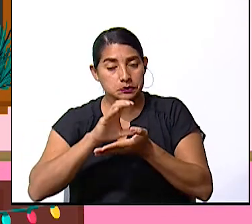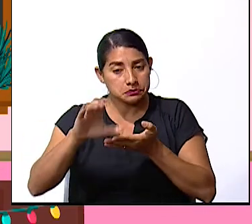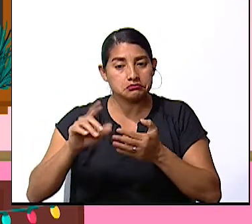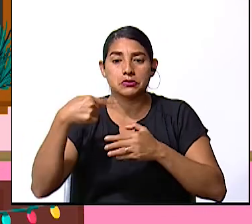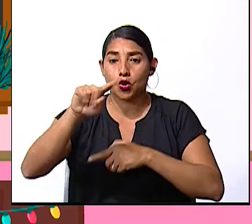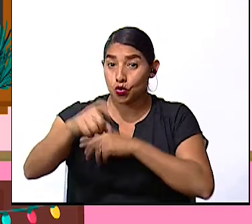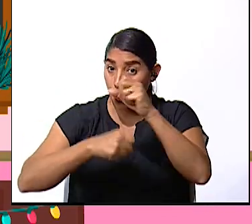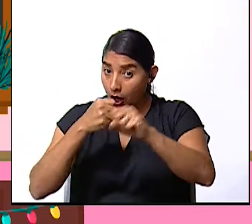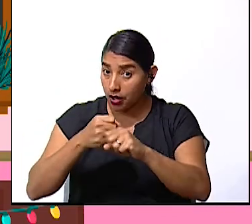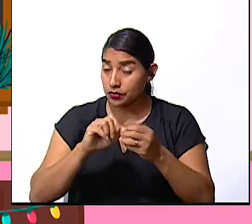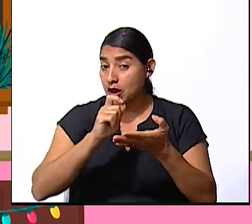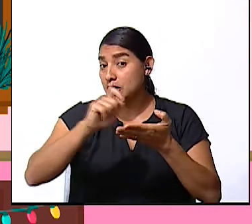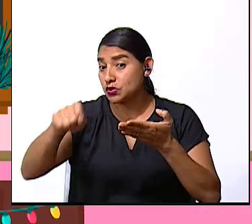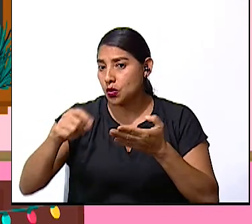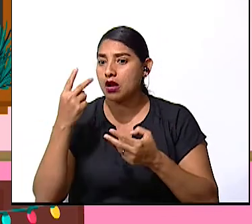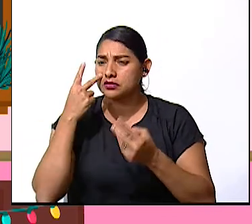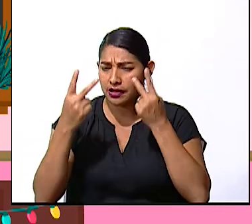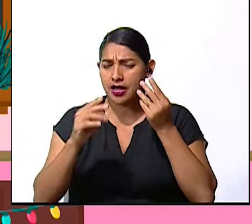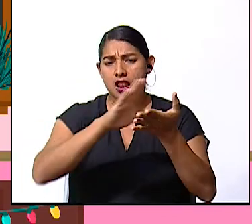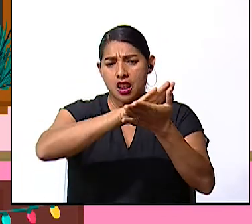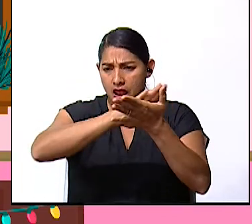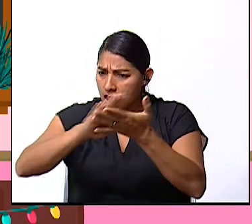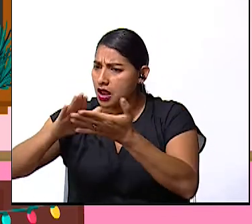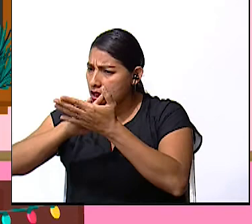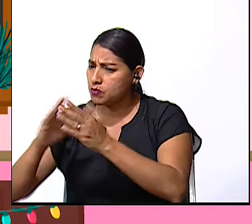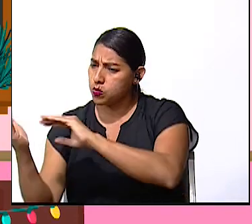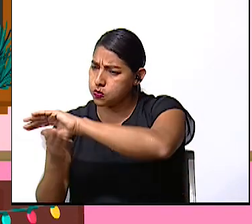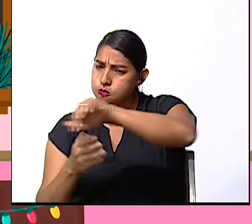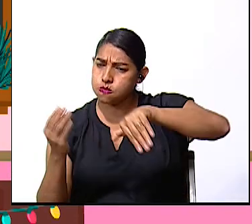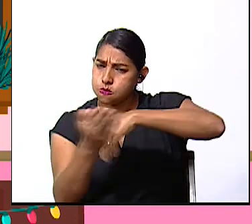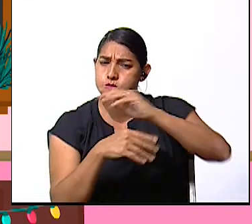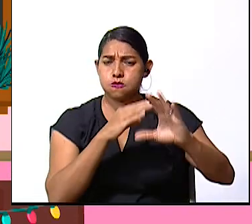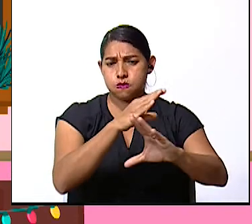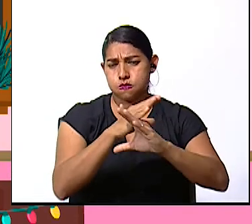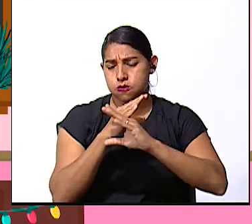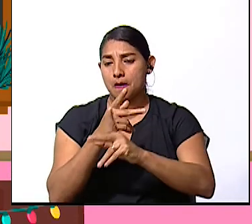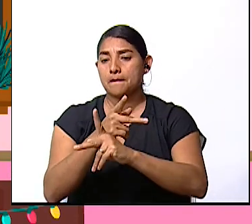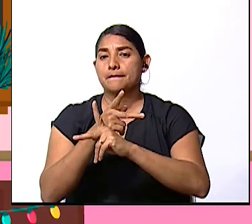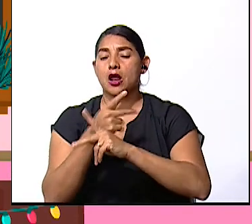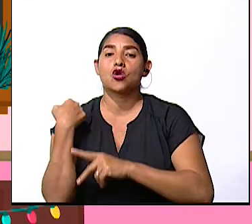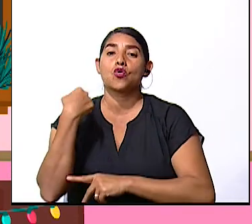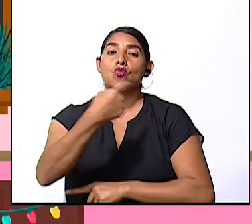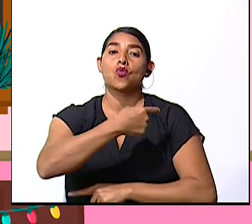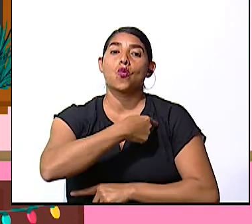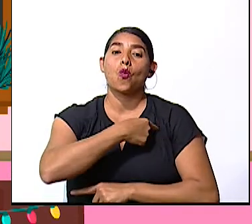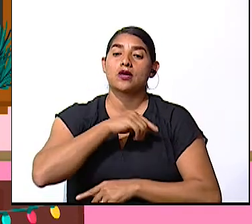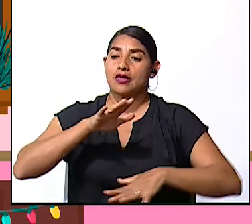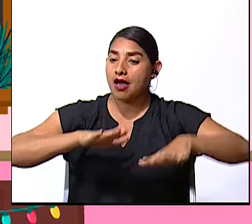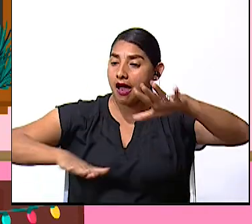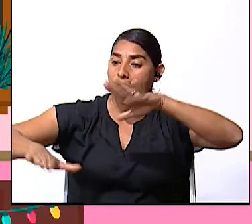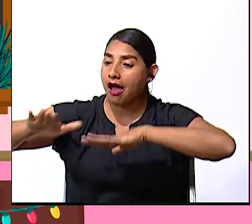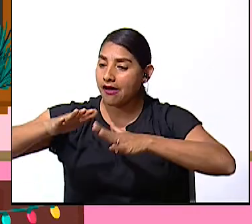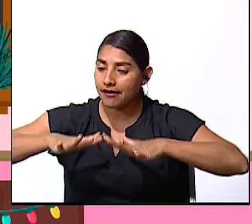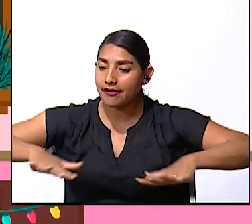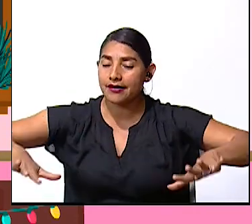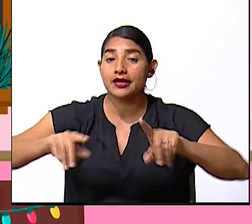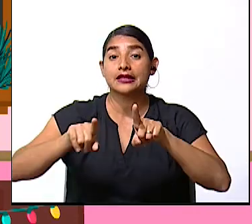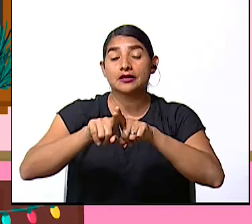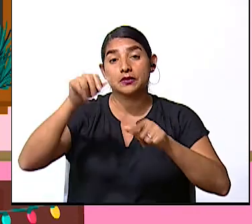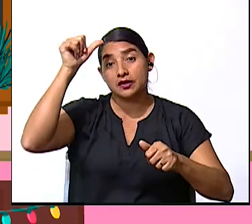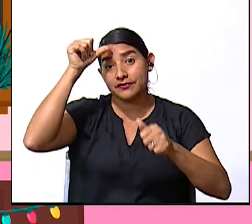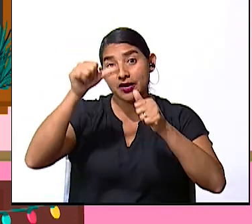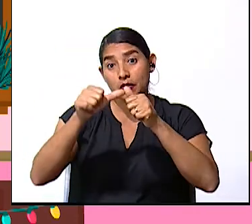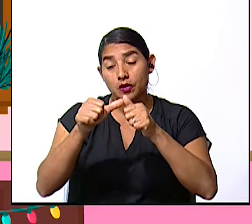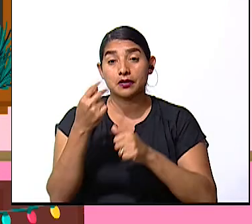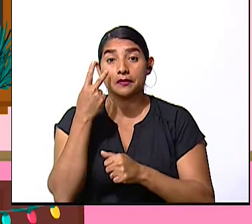Dios quiere, el otro año, debe estar también muy limpia. Esa es una manera de proteger a nuestra biodiversidad. También recuerdan